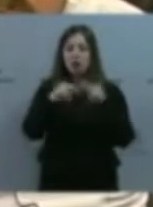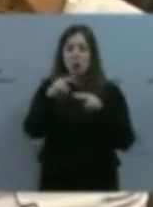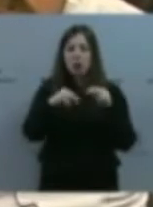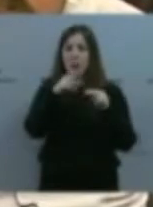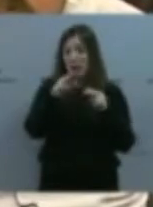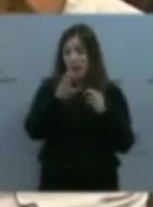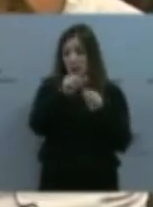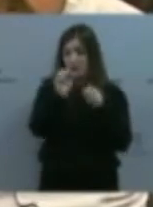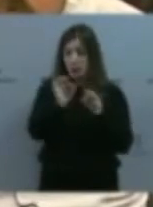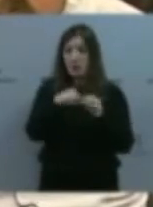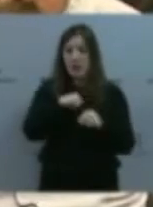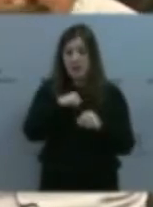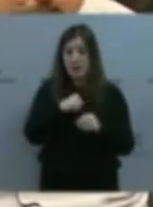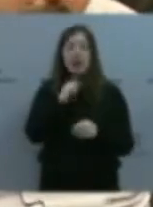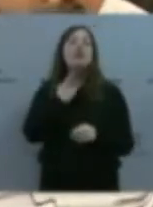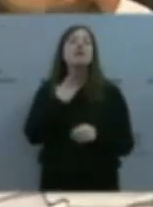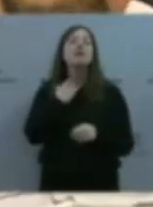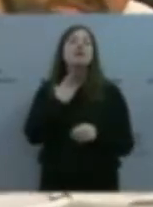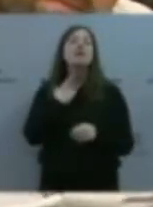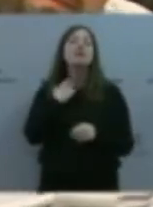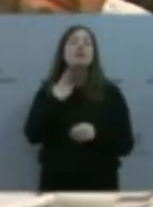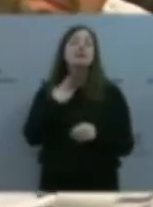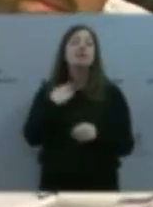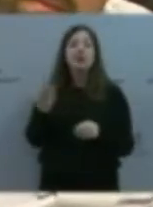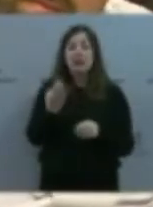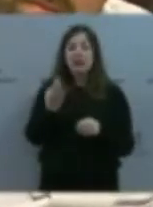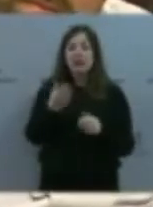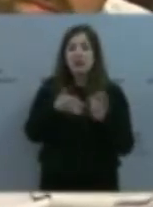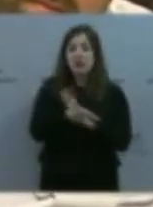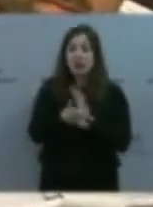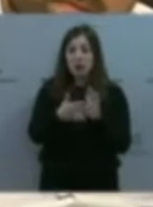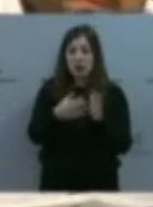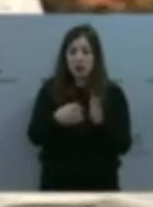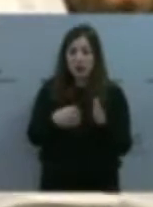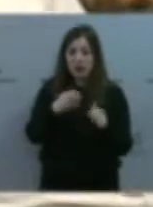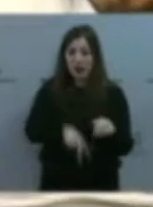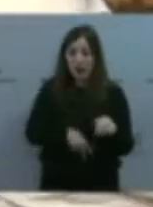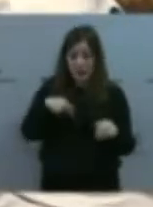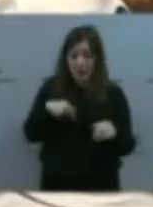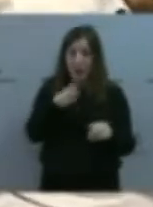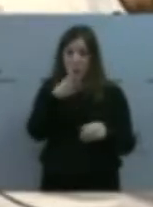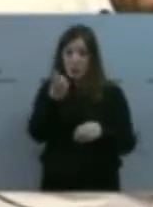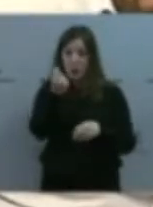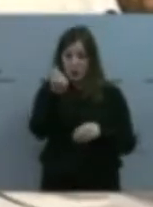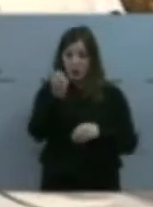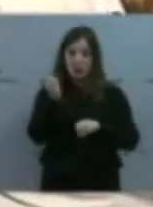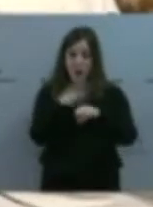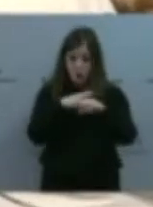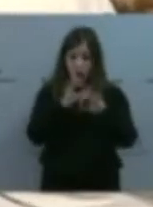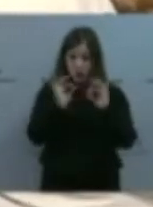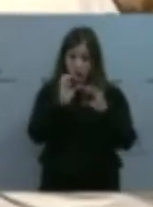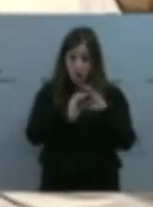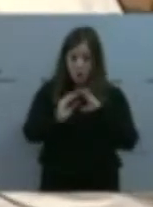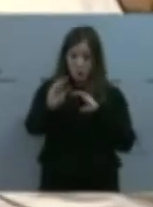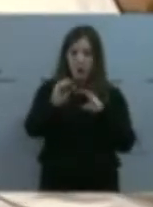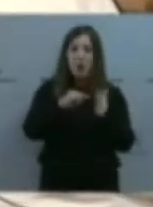caso, de una pauta general. La lectura del informe revela que buena parte del dinero de esos fondos se destinó a proyectos que no se ajustaban a los criterios de